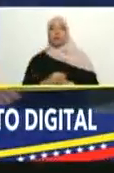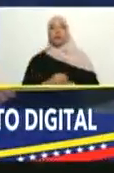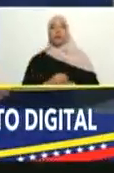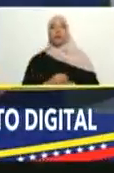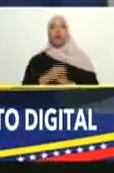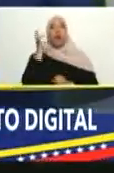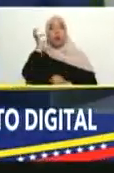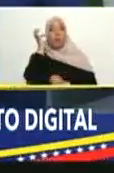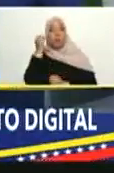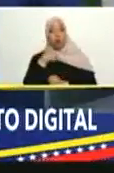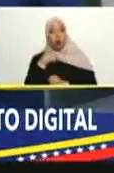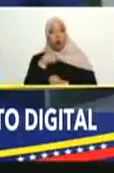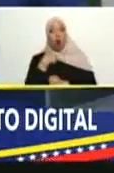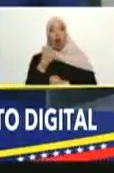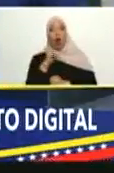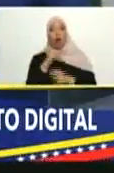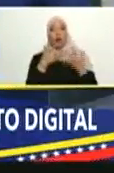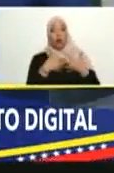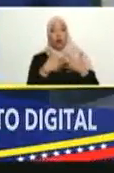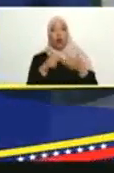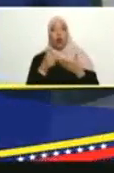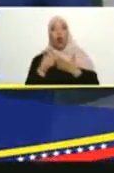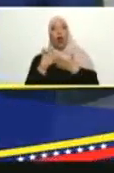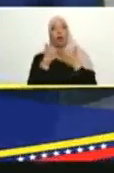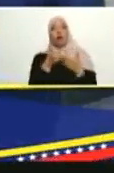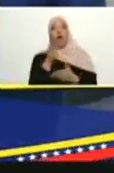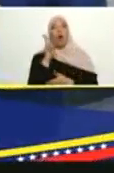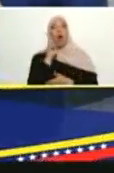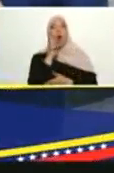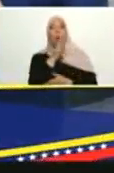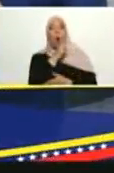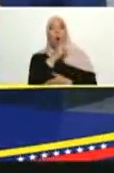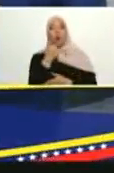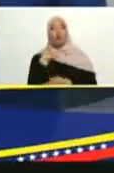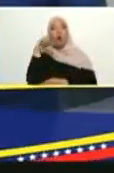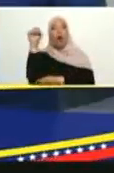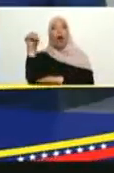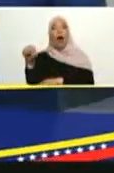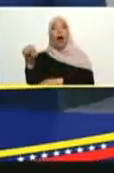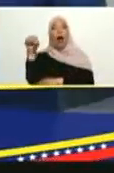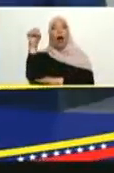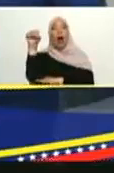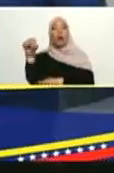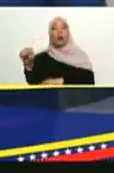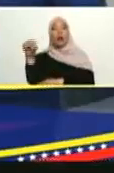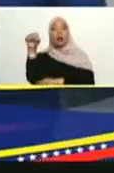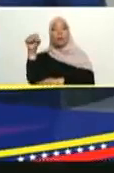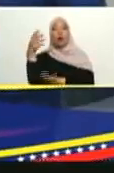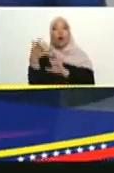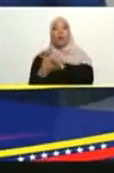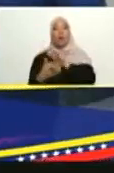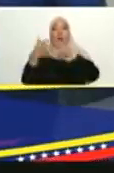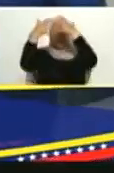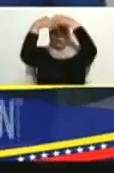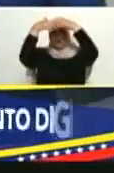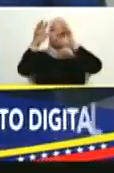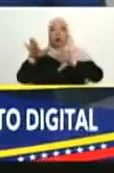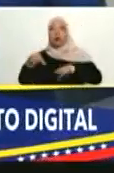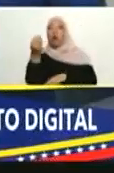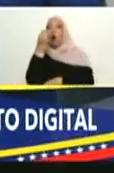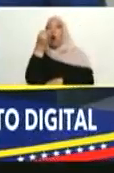Tengo un emprendimiento en el que ayudo a madres de niños con autismo y niños con celiaquía que por esta condición no pueden consumir